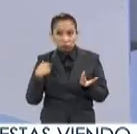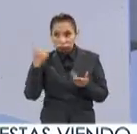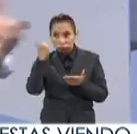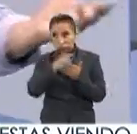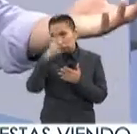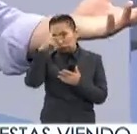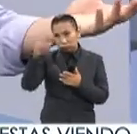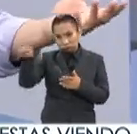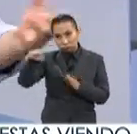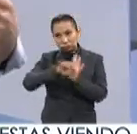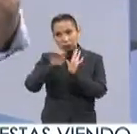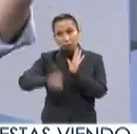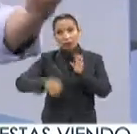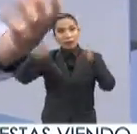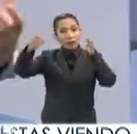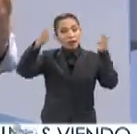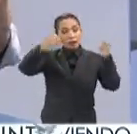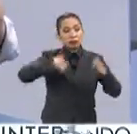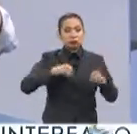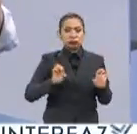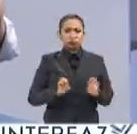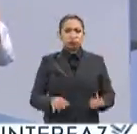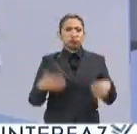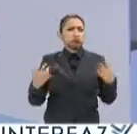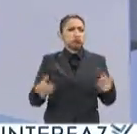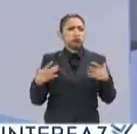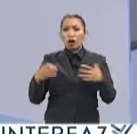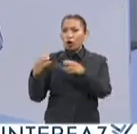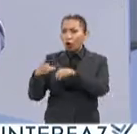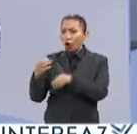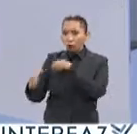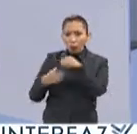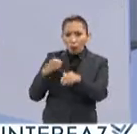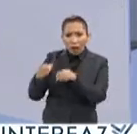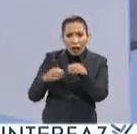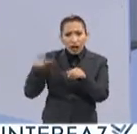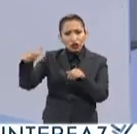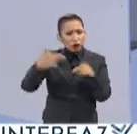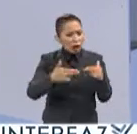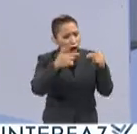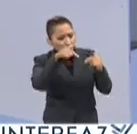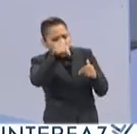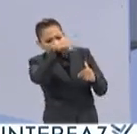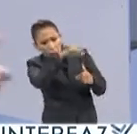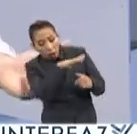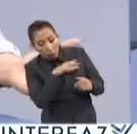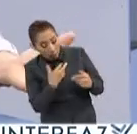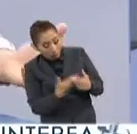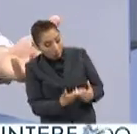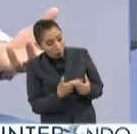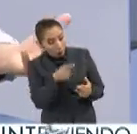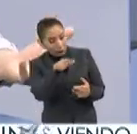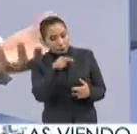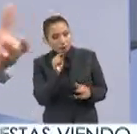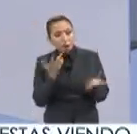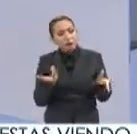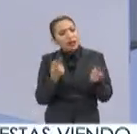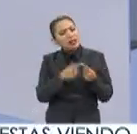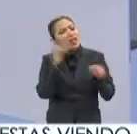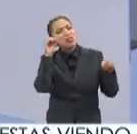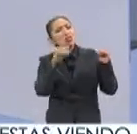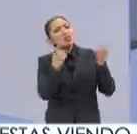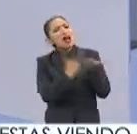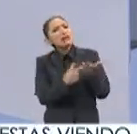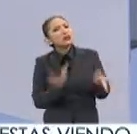Ciudad de México, qué tantos edificios residenciales, comerciales, de negocios existen. ¿Quién va a vestir todos